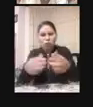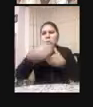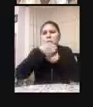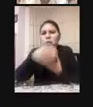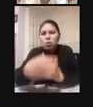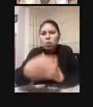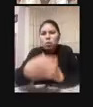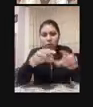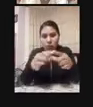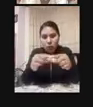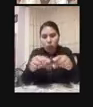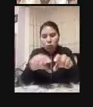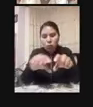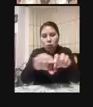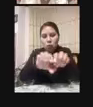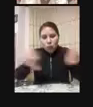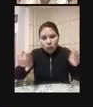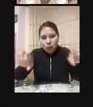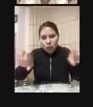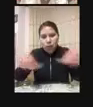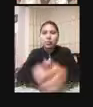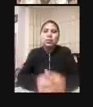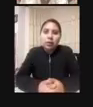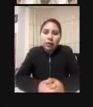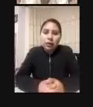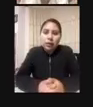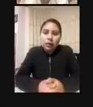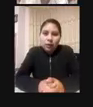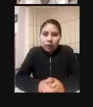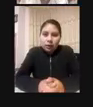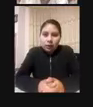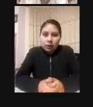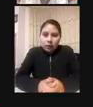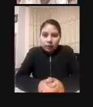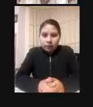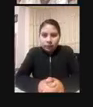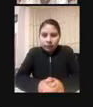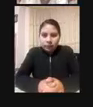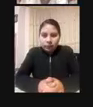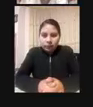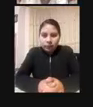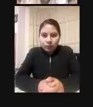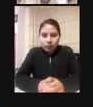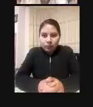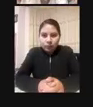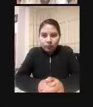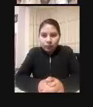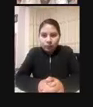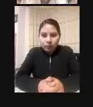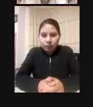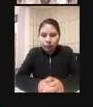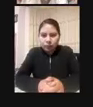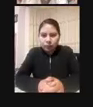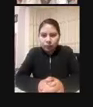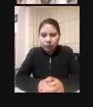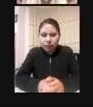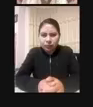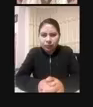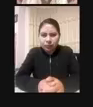siguiente, por favor. La motricidad gruesa implica todas las actividades